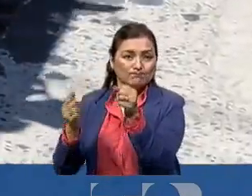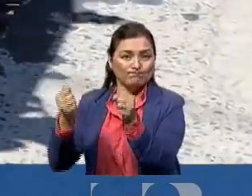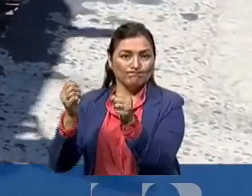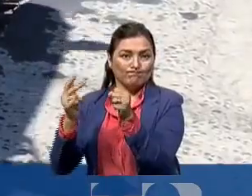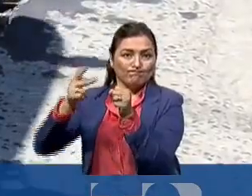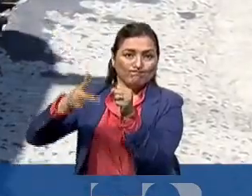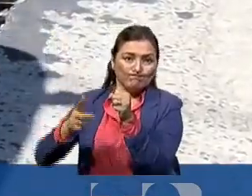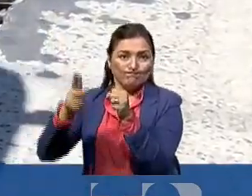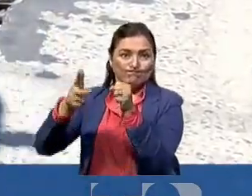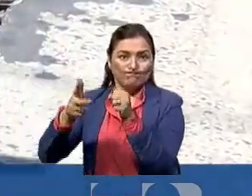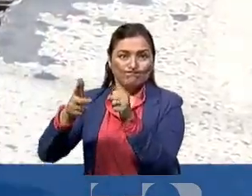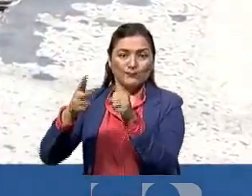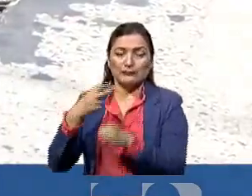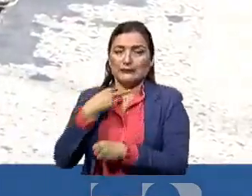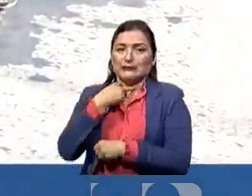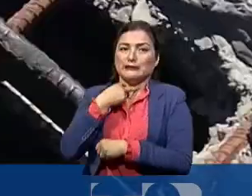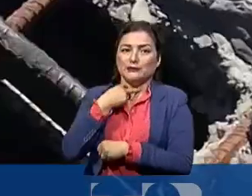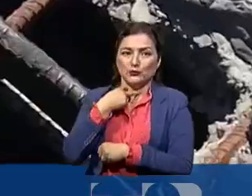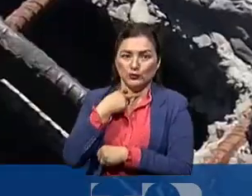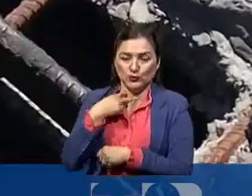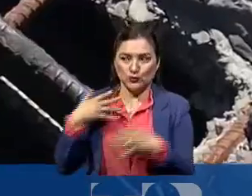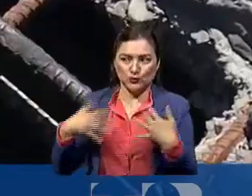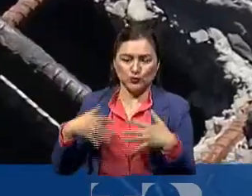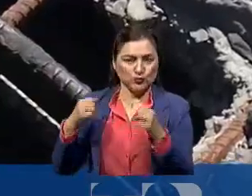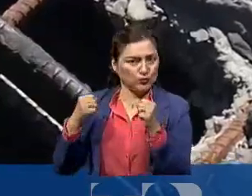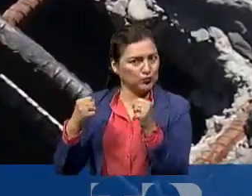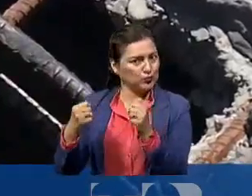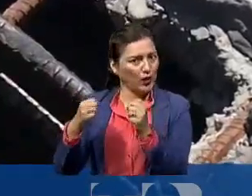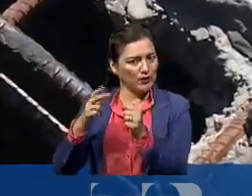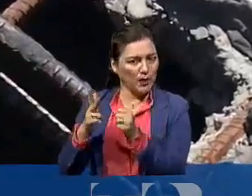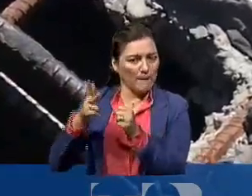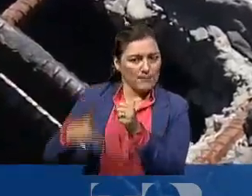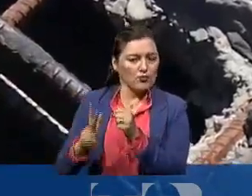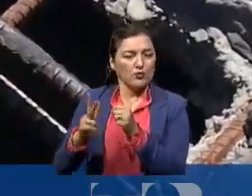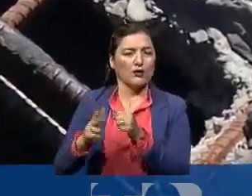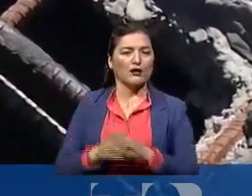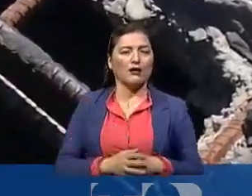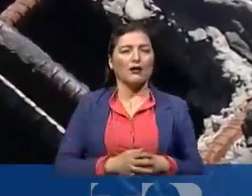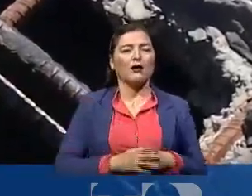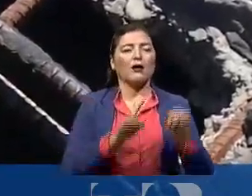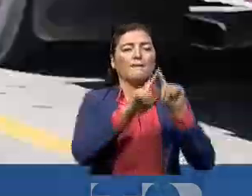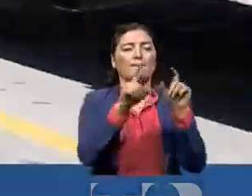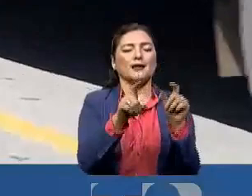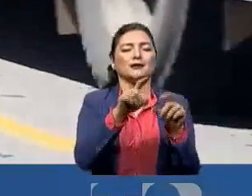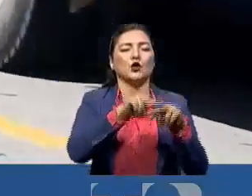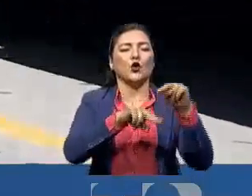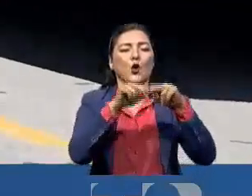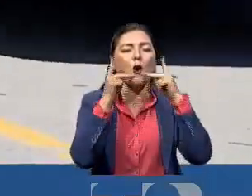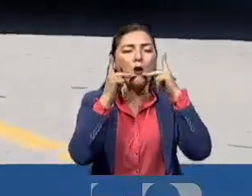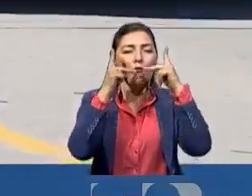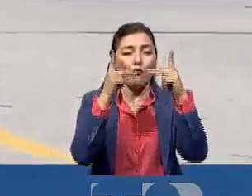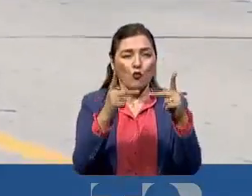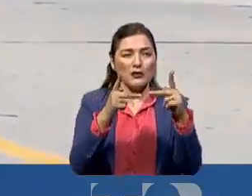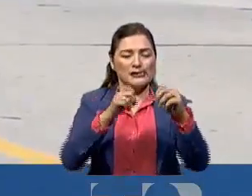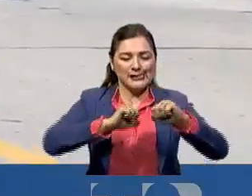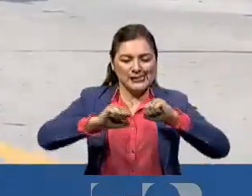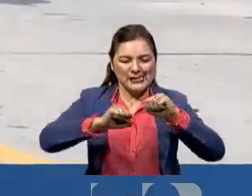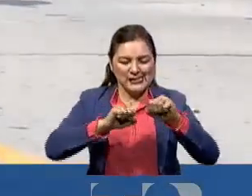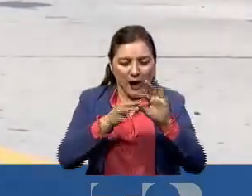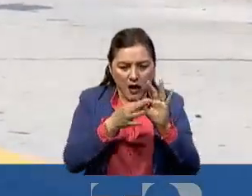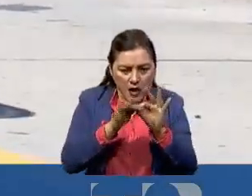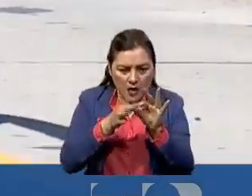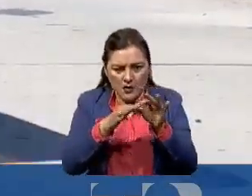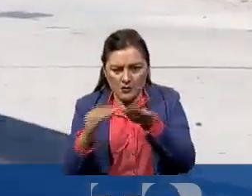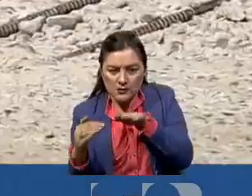transitar por este viaducto pese a los esfuerzos por parte del método por mantener habilitados dos carriles no han sido